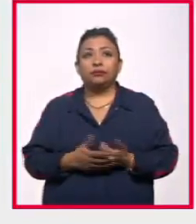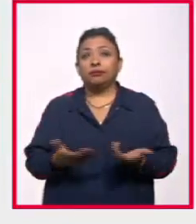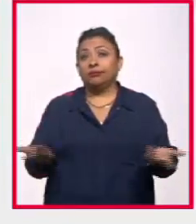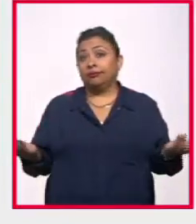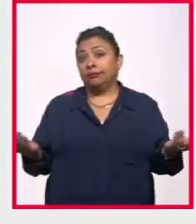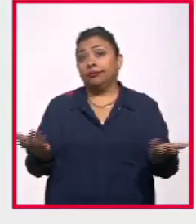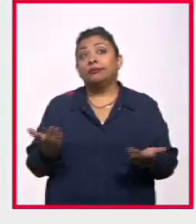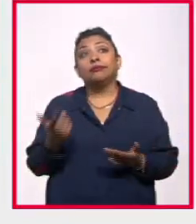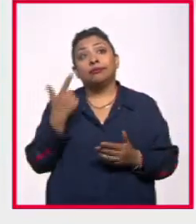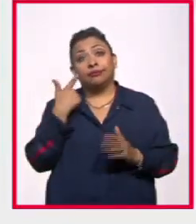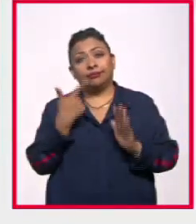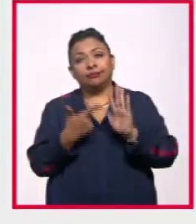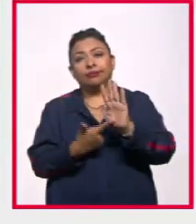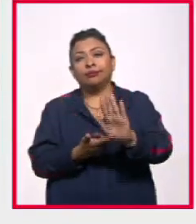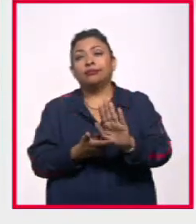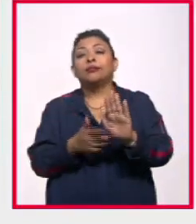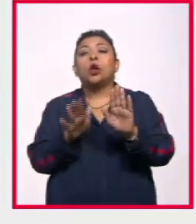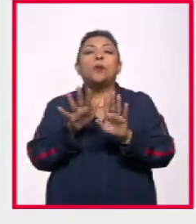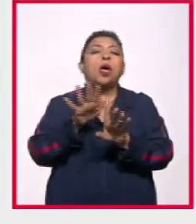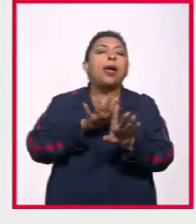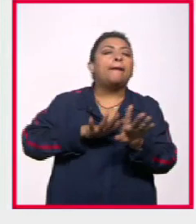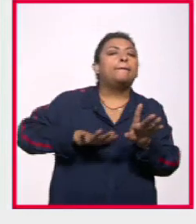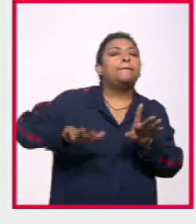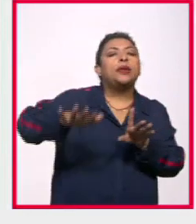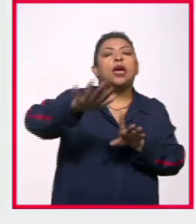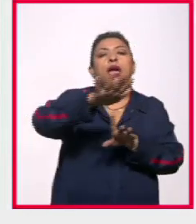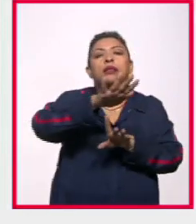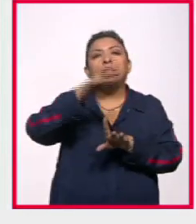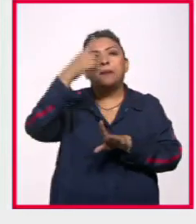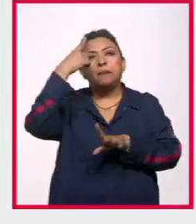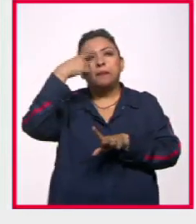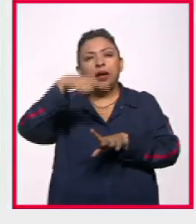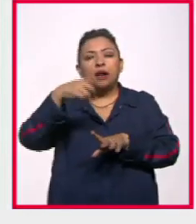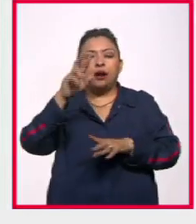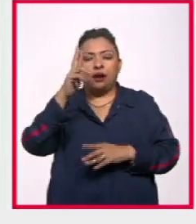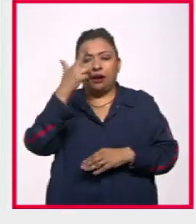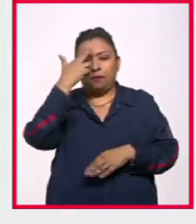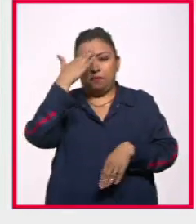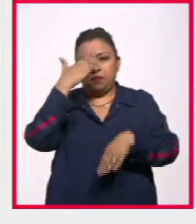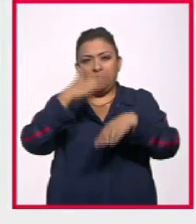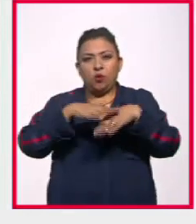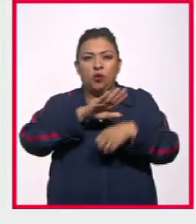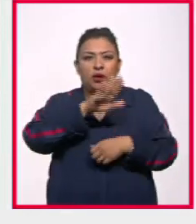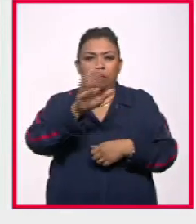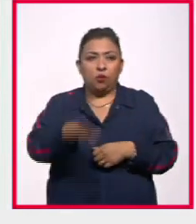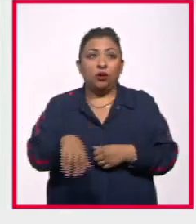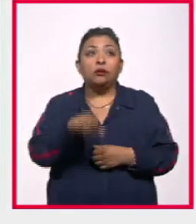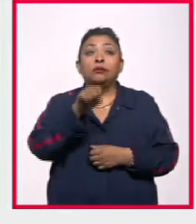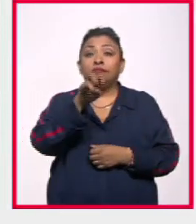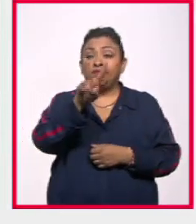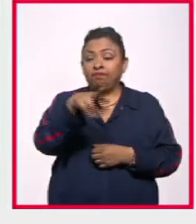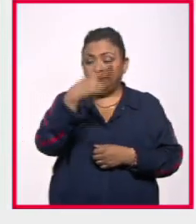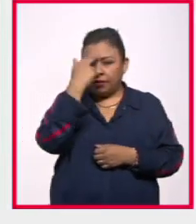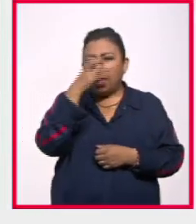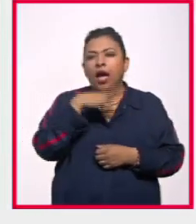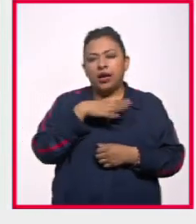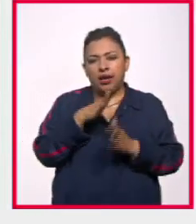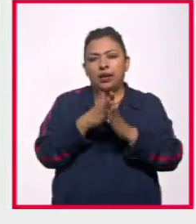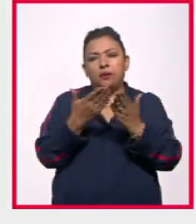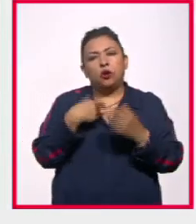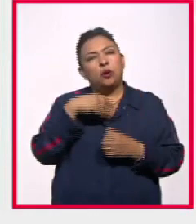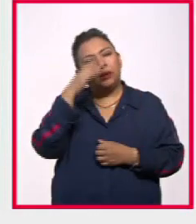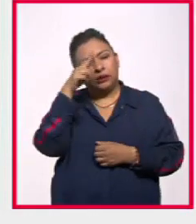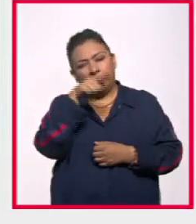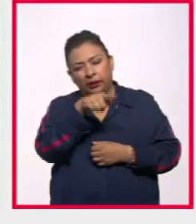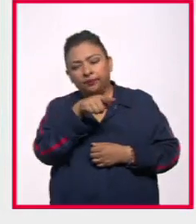Bueno, estamos poniendo un poquito del ambiente para esta conmemoración de muertos. Así es. Y hay un libro, ahora pensaba mientras escuchaba esto